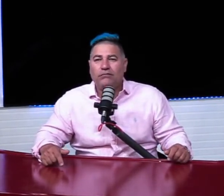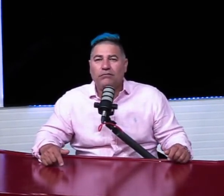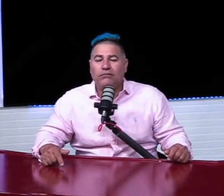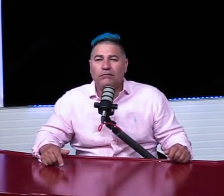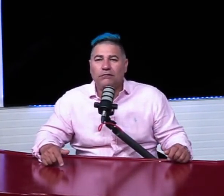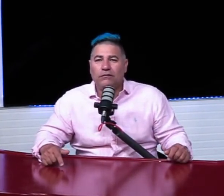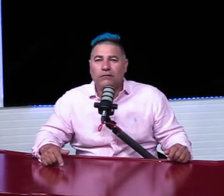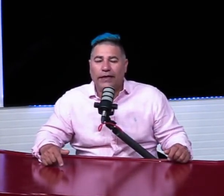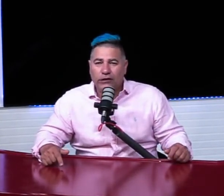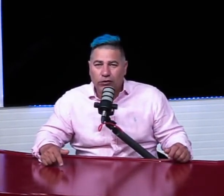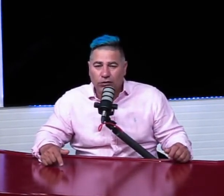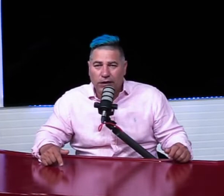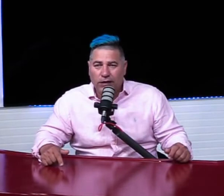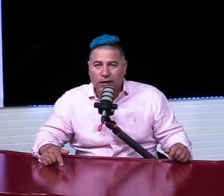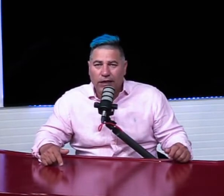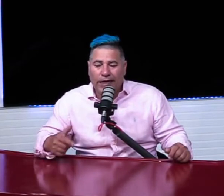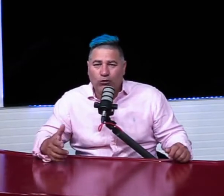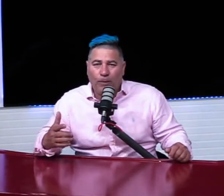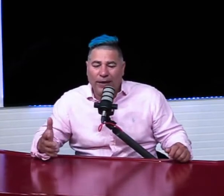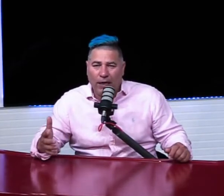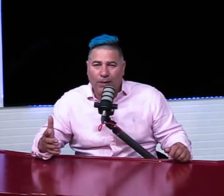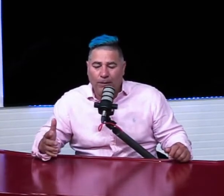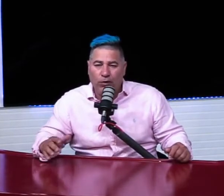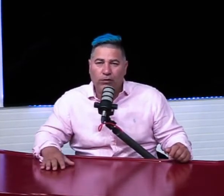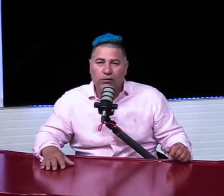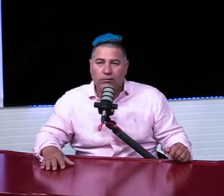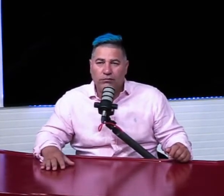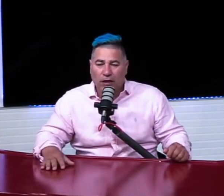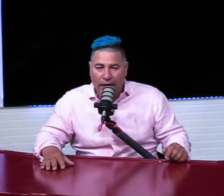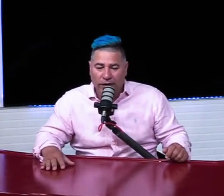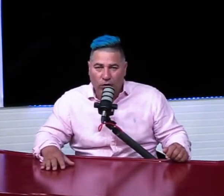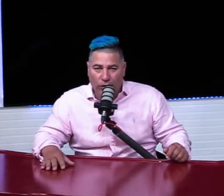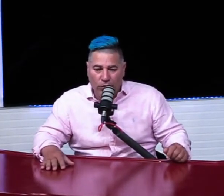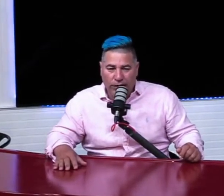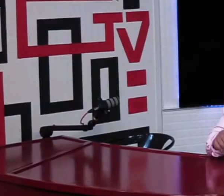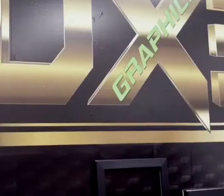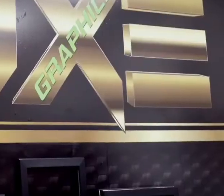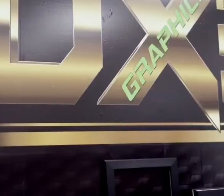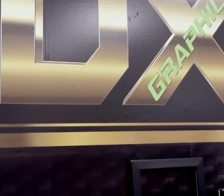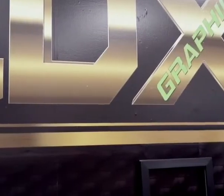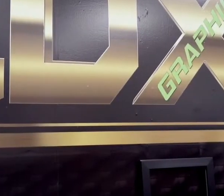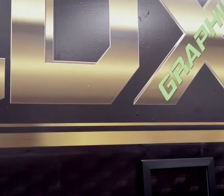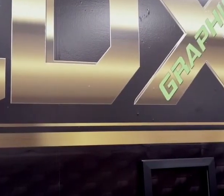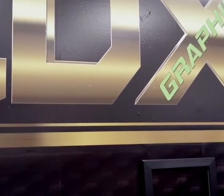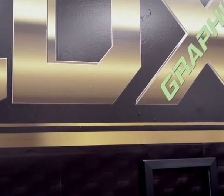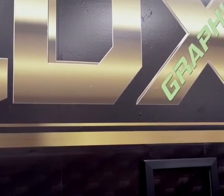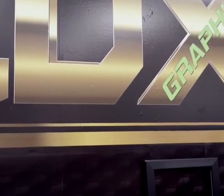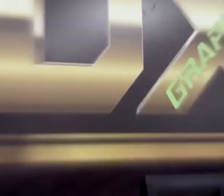Entonces, ¿qué tú esperas para el pueblo? Ahí te lo dejo de tarea.